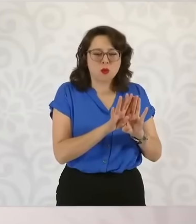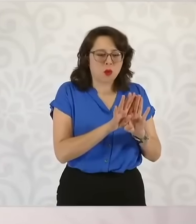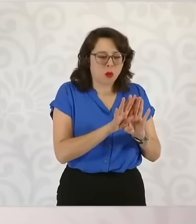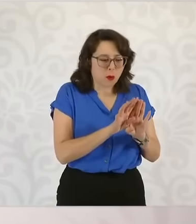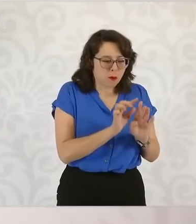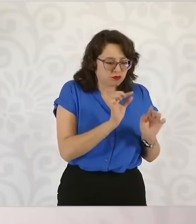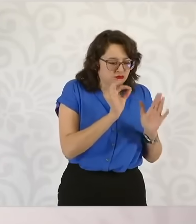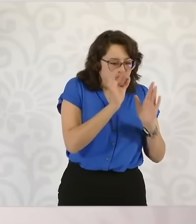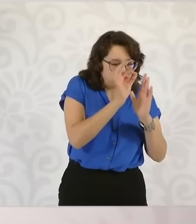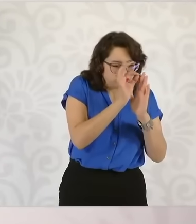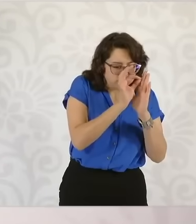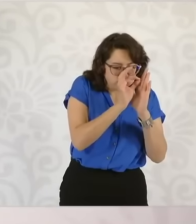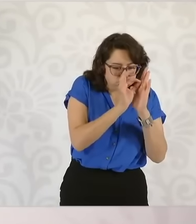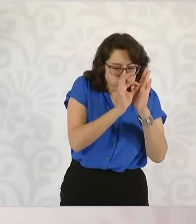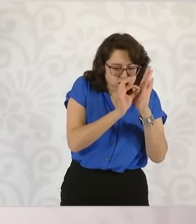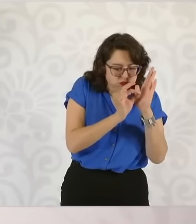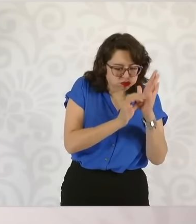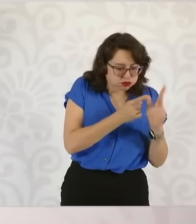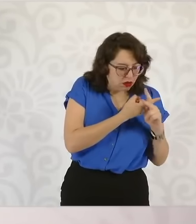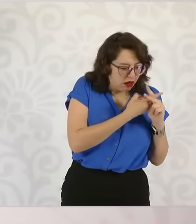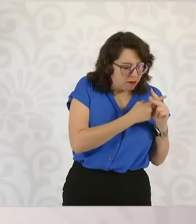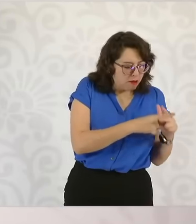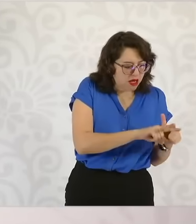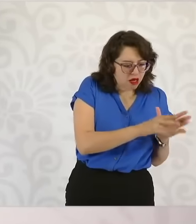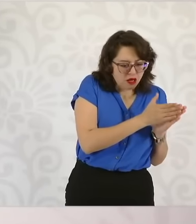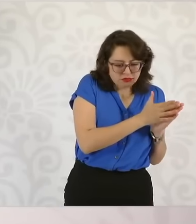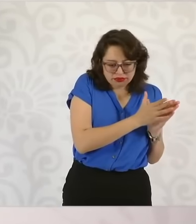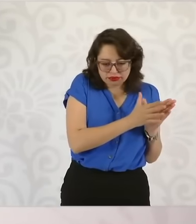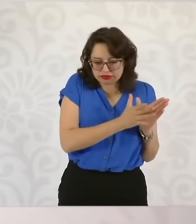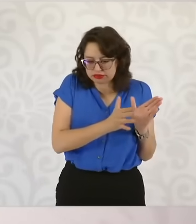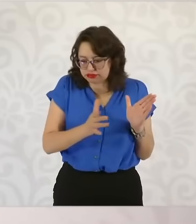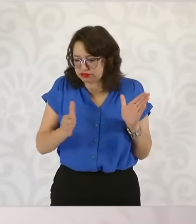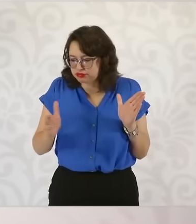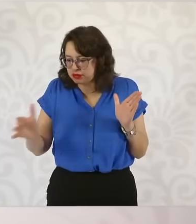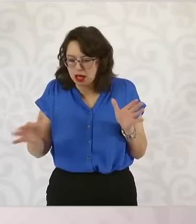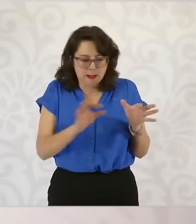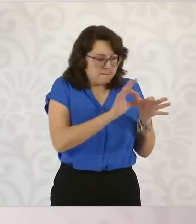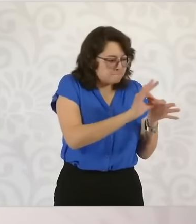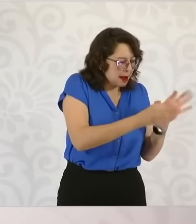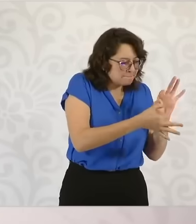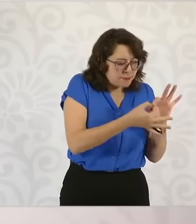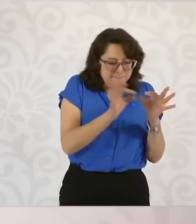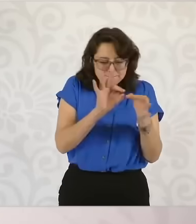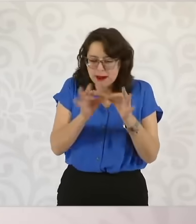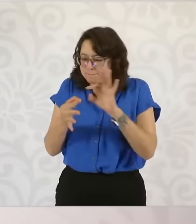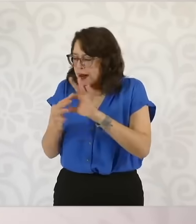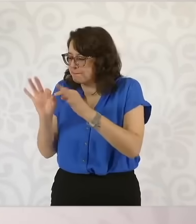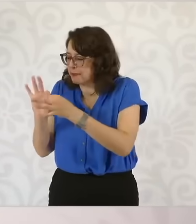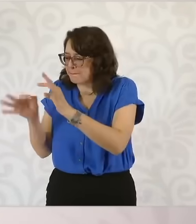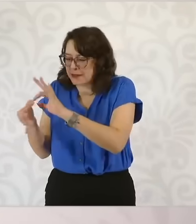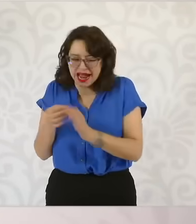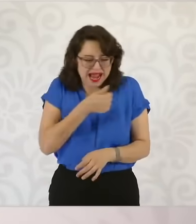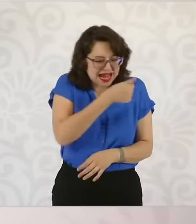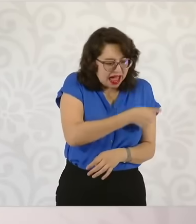modus operandi de este sistema que se usó para lavar el dinero del pueblo